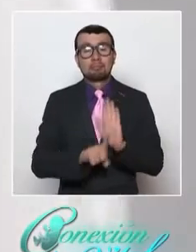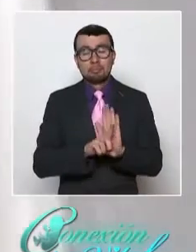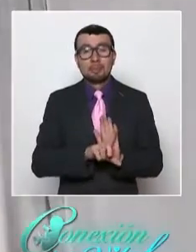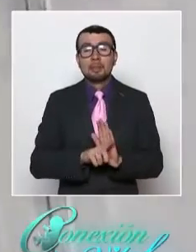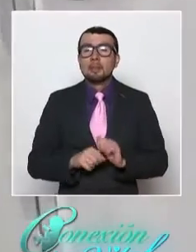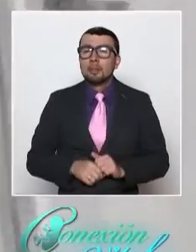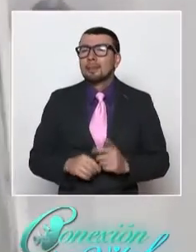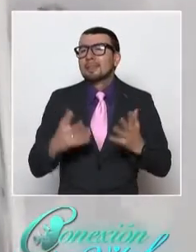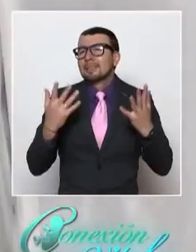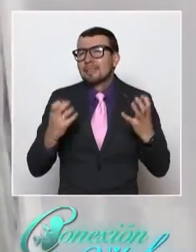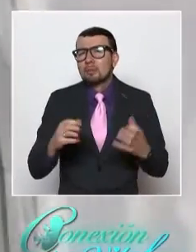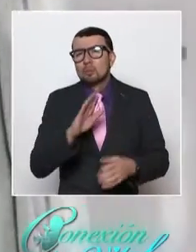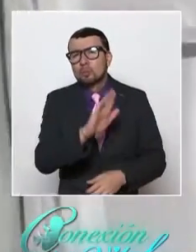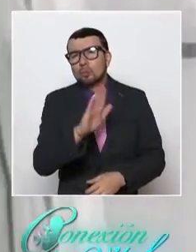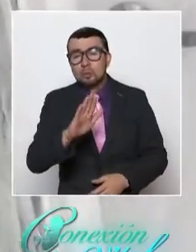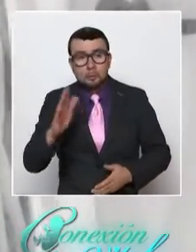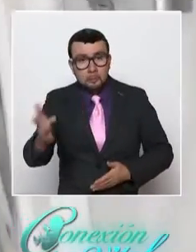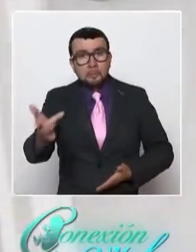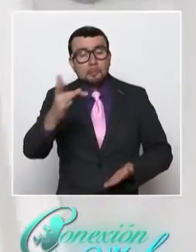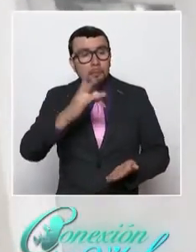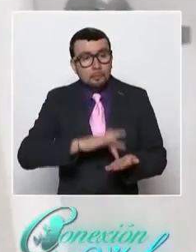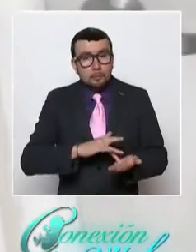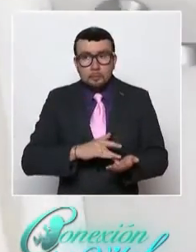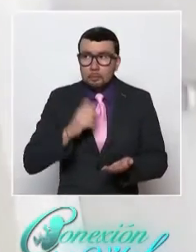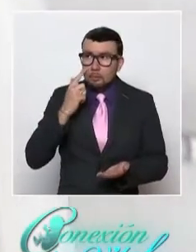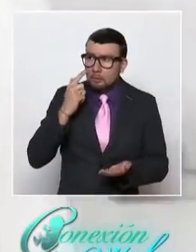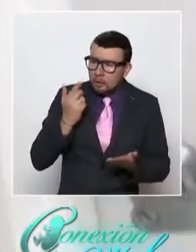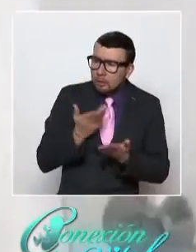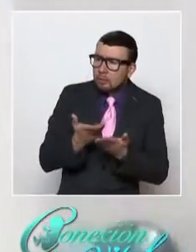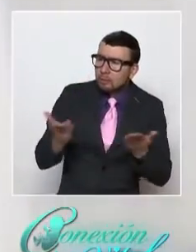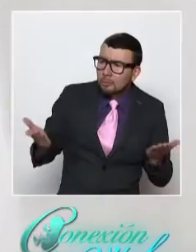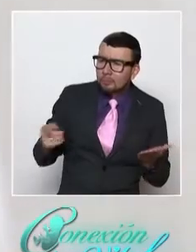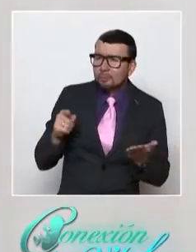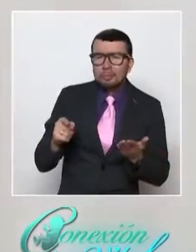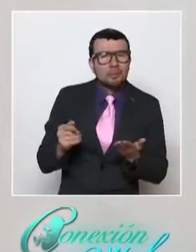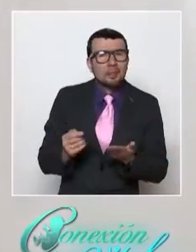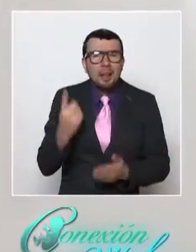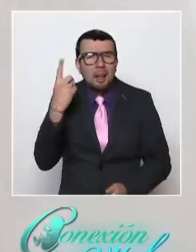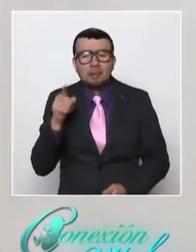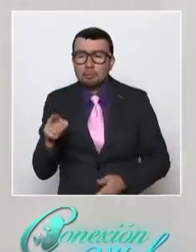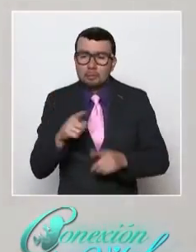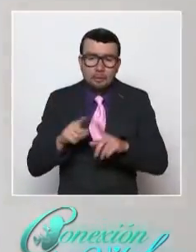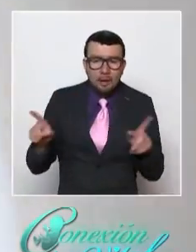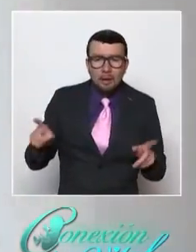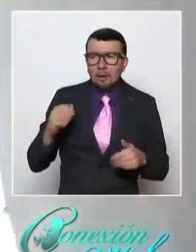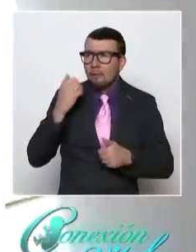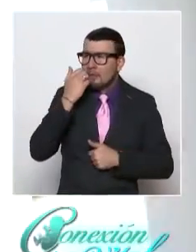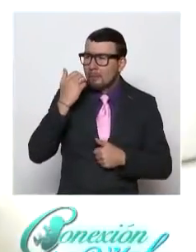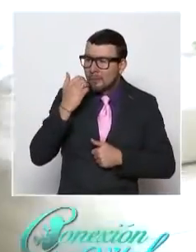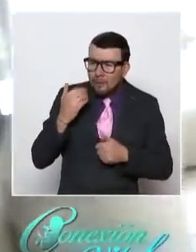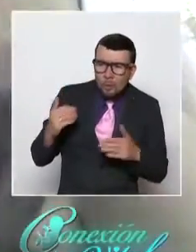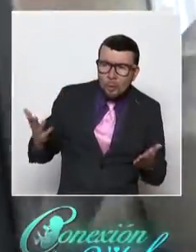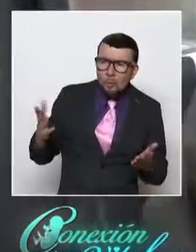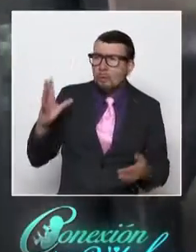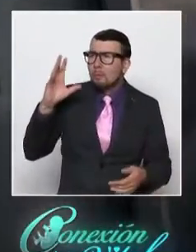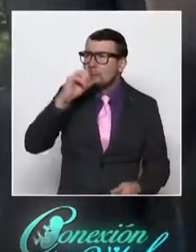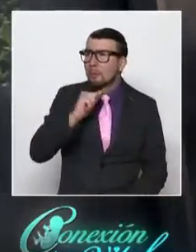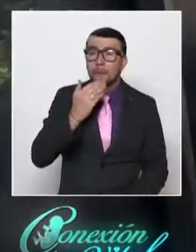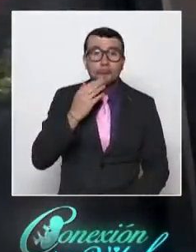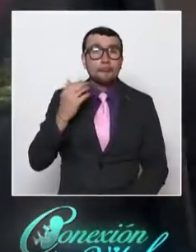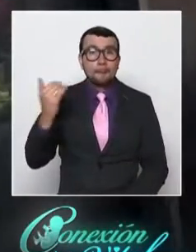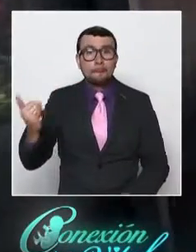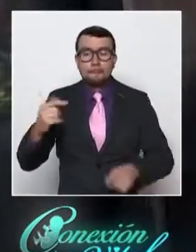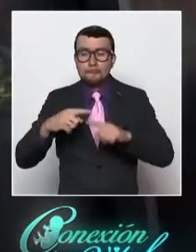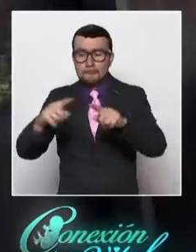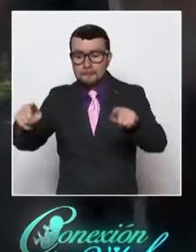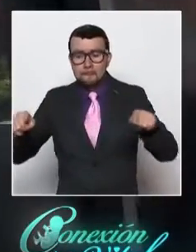ustedes se den la oportunidad de mirar un aspecto diferente del manejo de la enfermedad. Aquí entramos a un consultorio